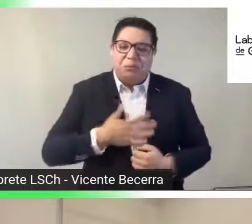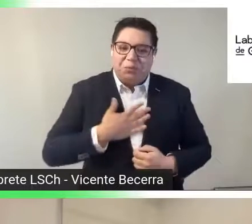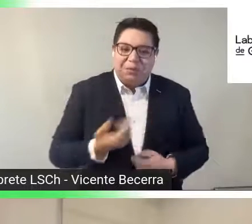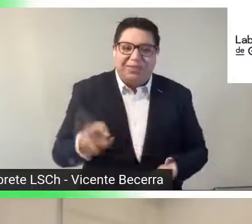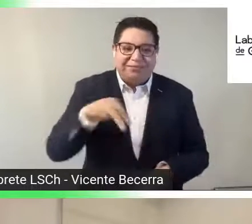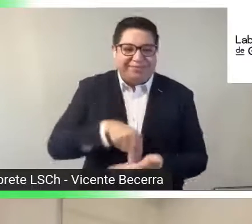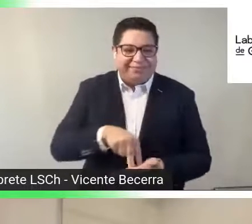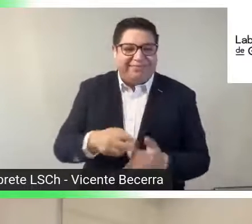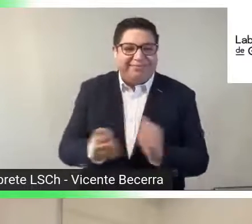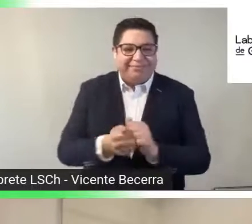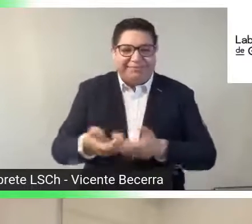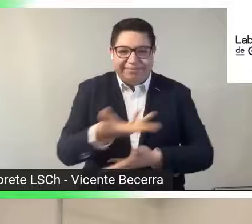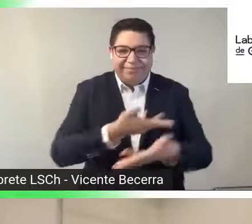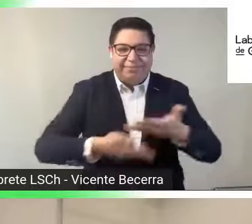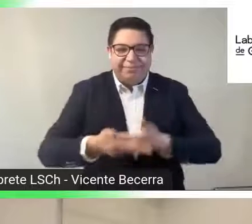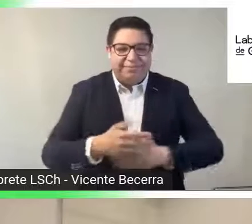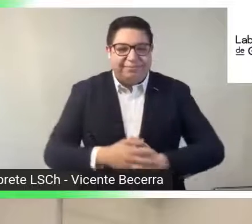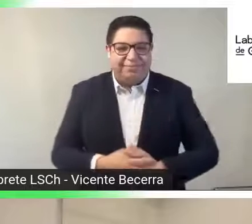aquí con ustedes.